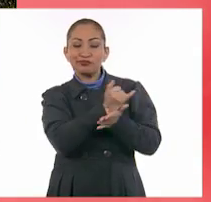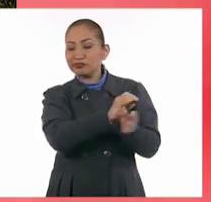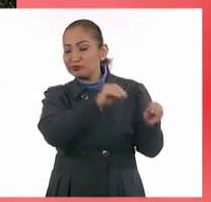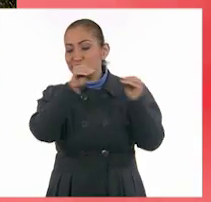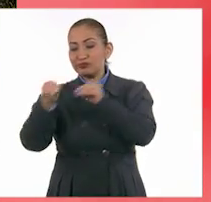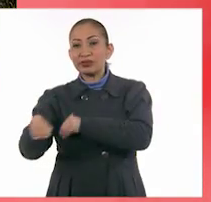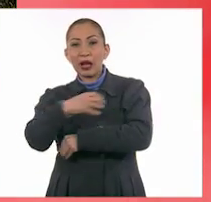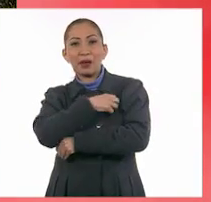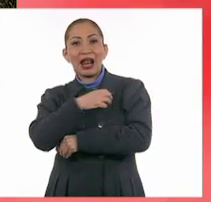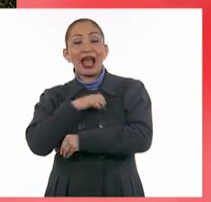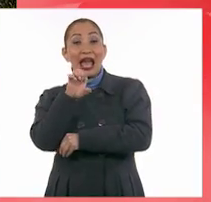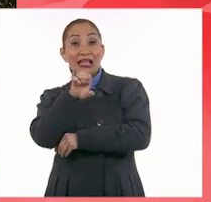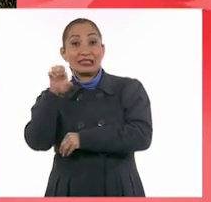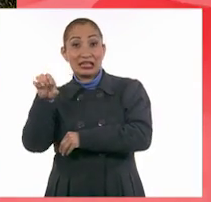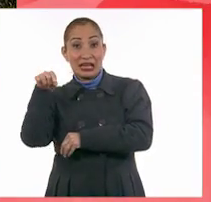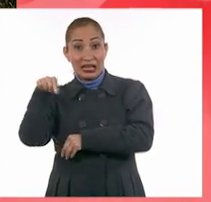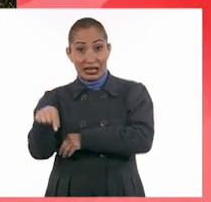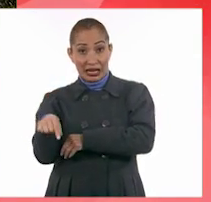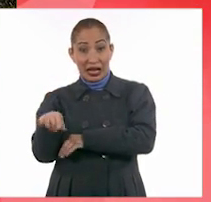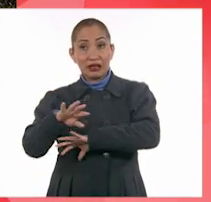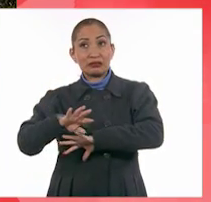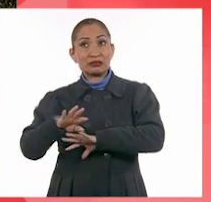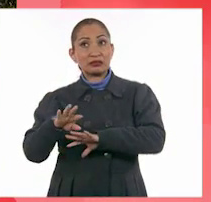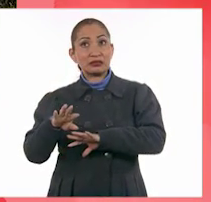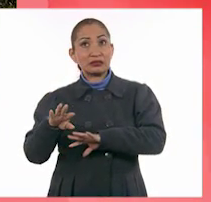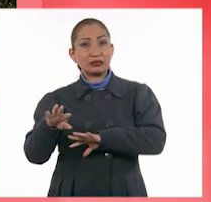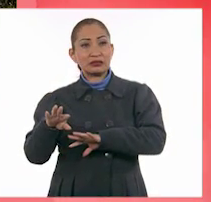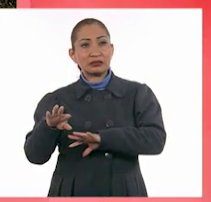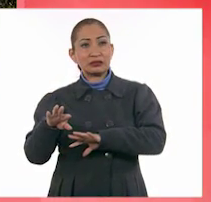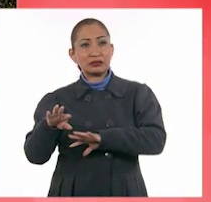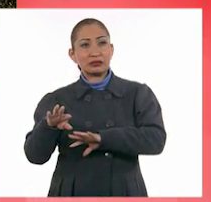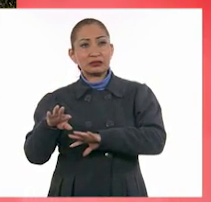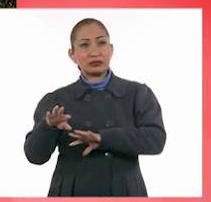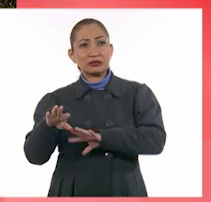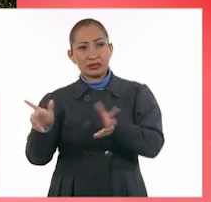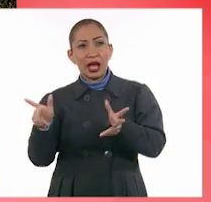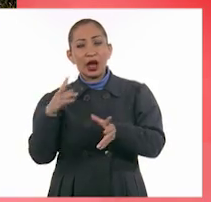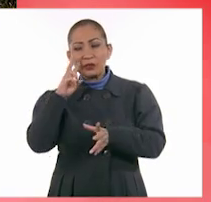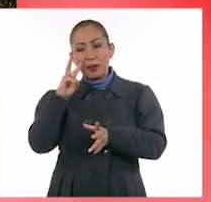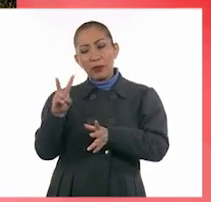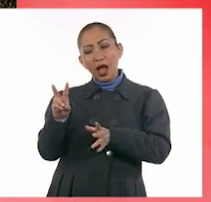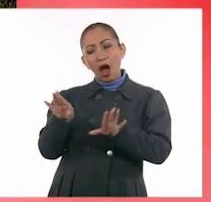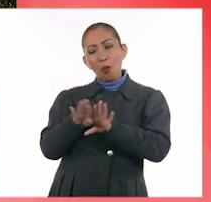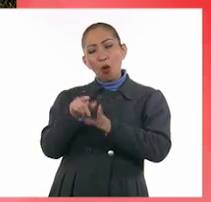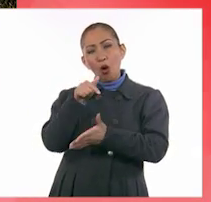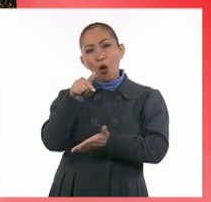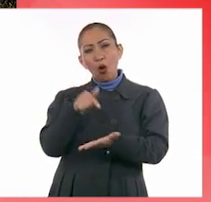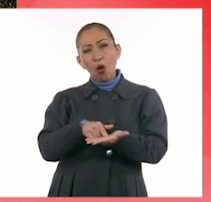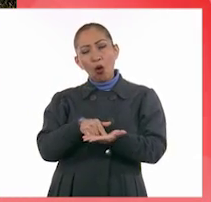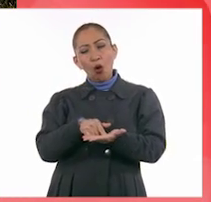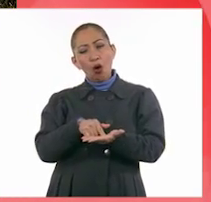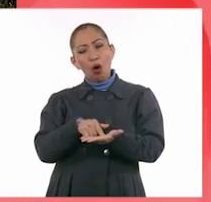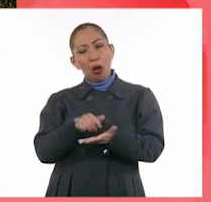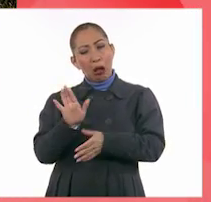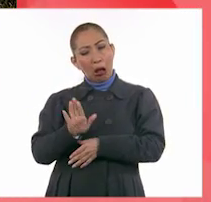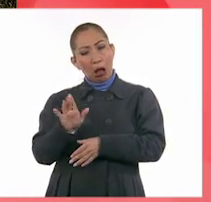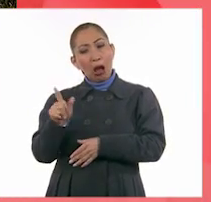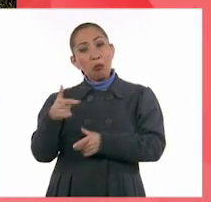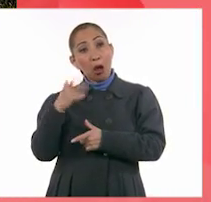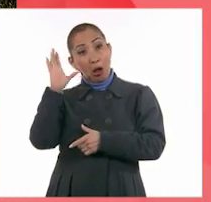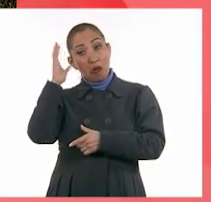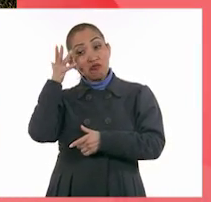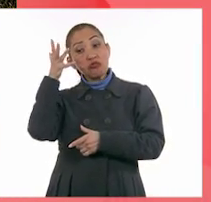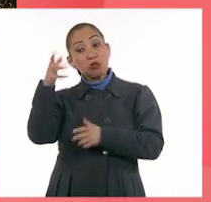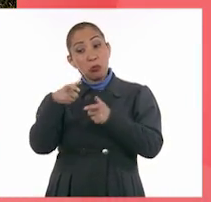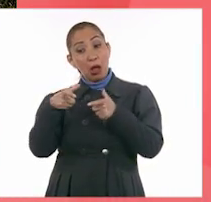capital a Ensenada, que ya Ensenada ya pintado como un lugar de gran